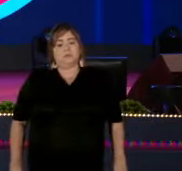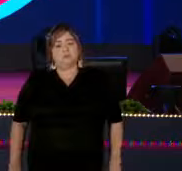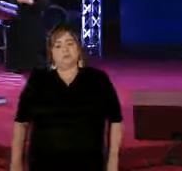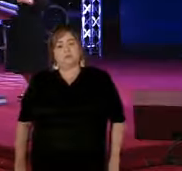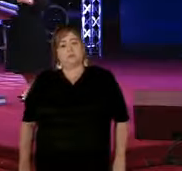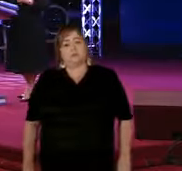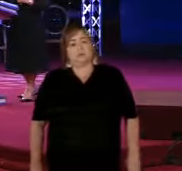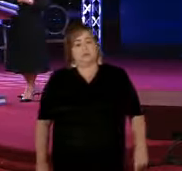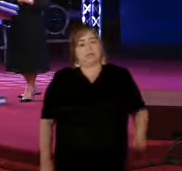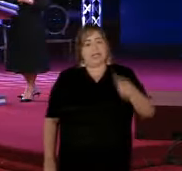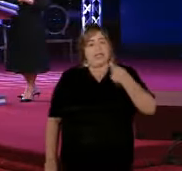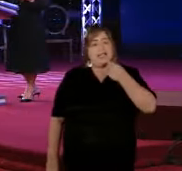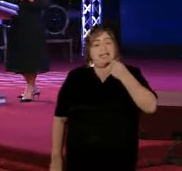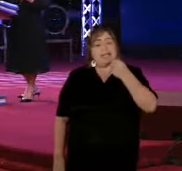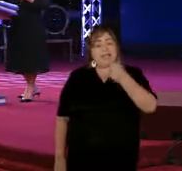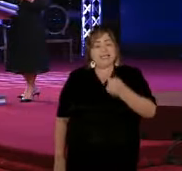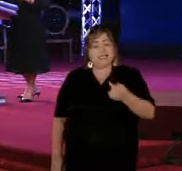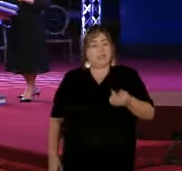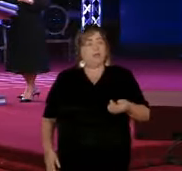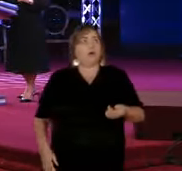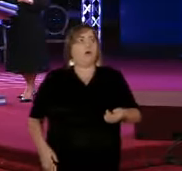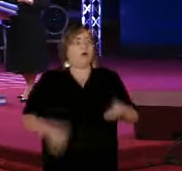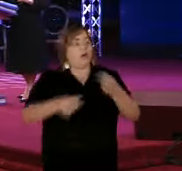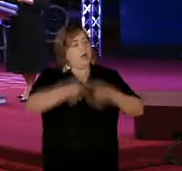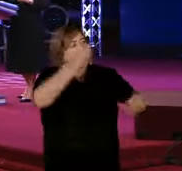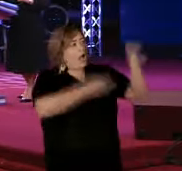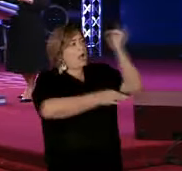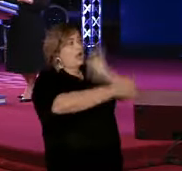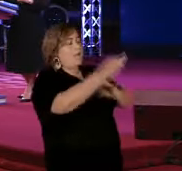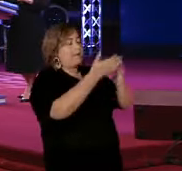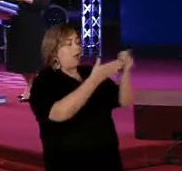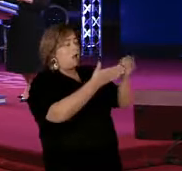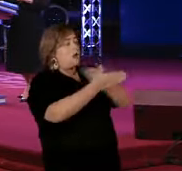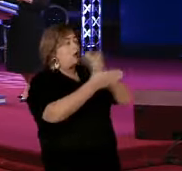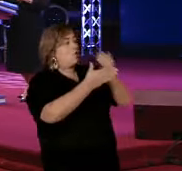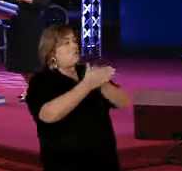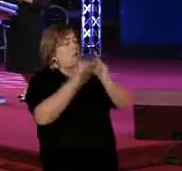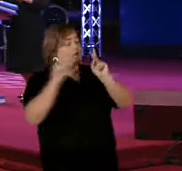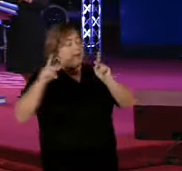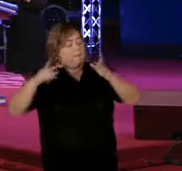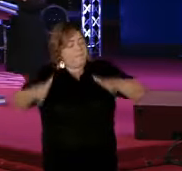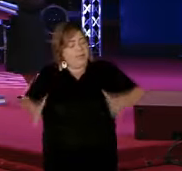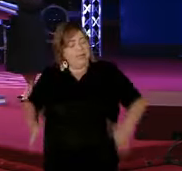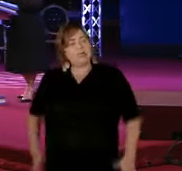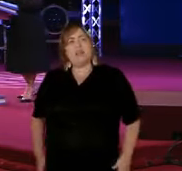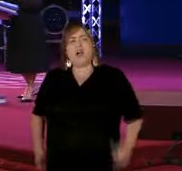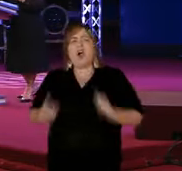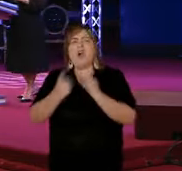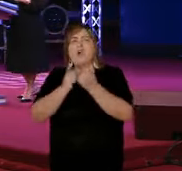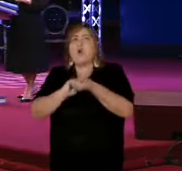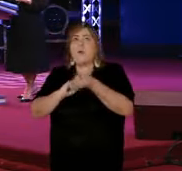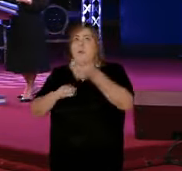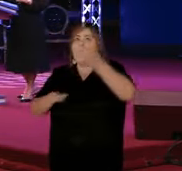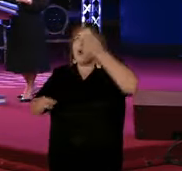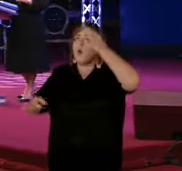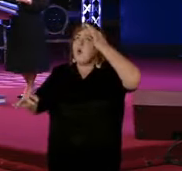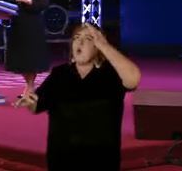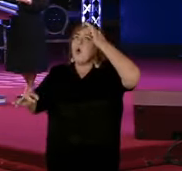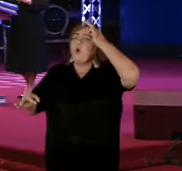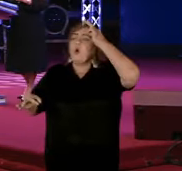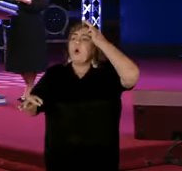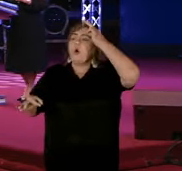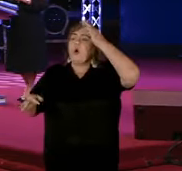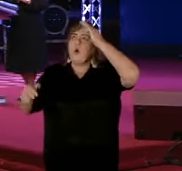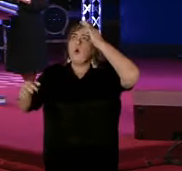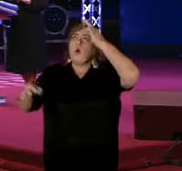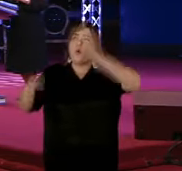Y vestidos del nuevo hombre, creado según Dios en la justicia y santidad de la